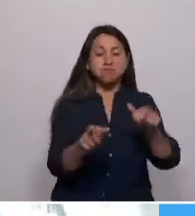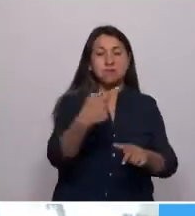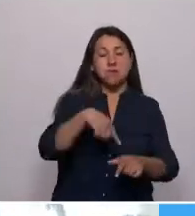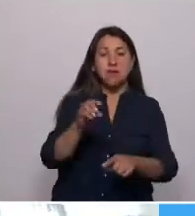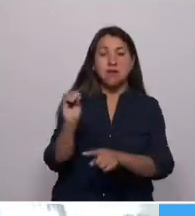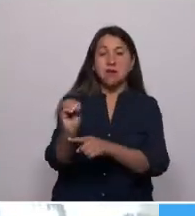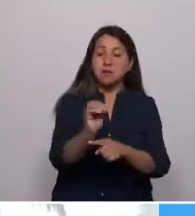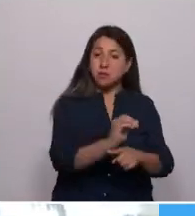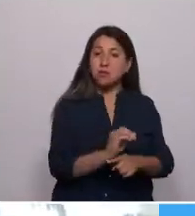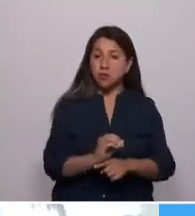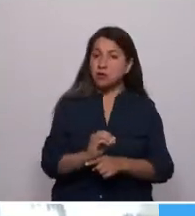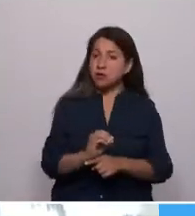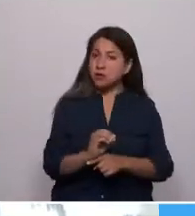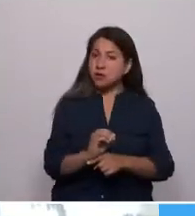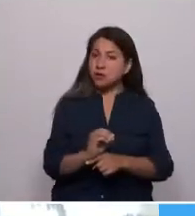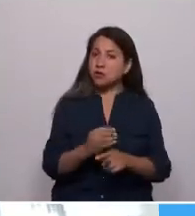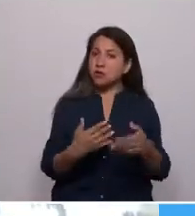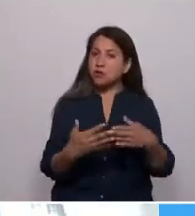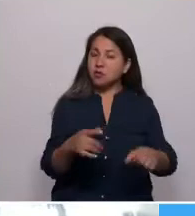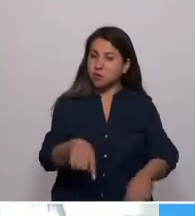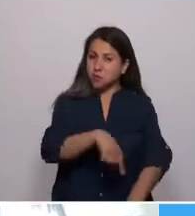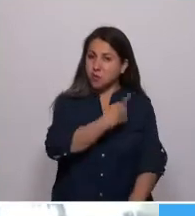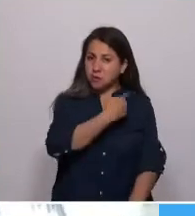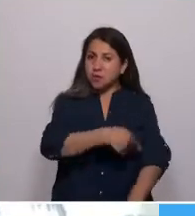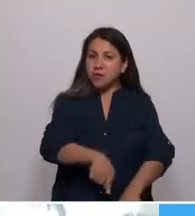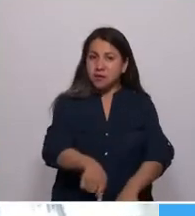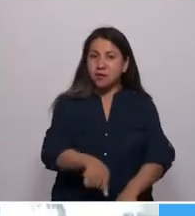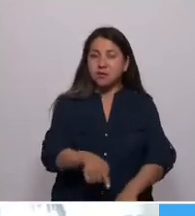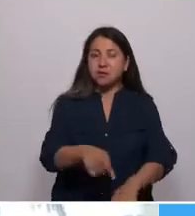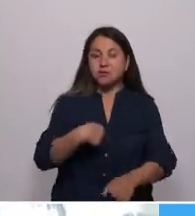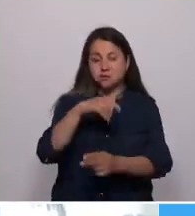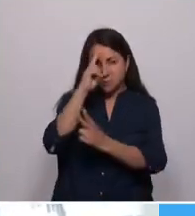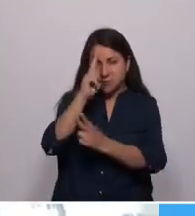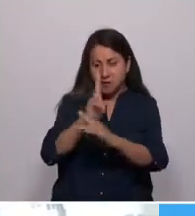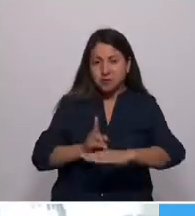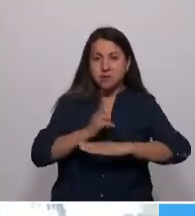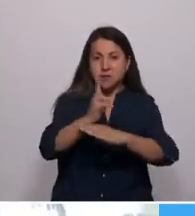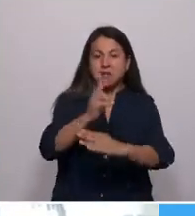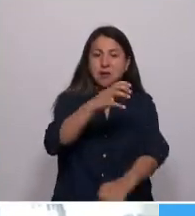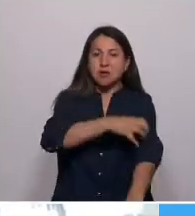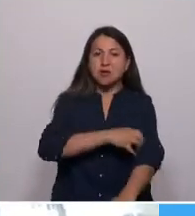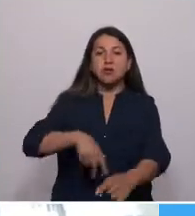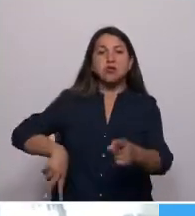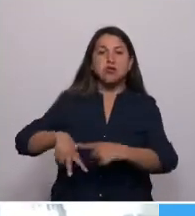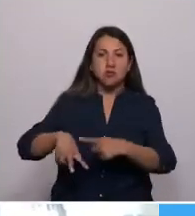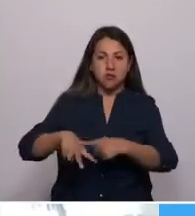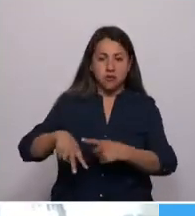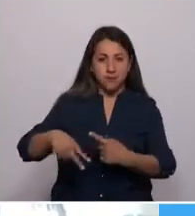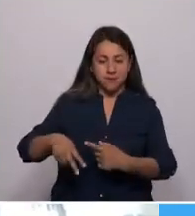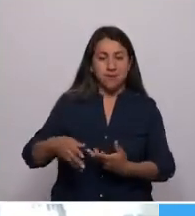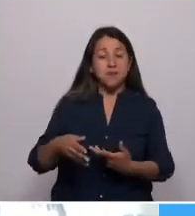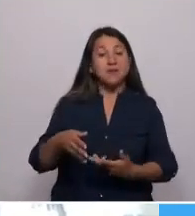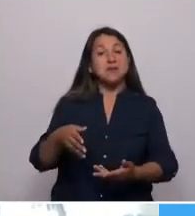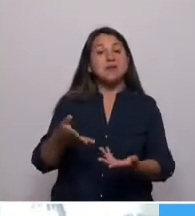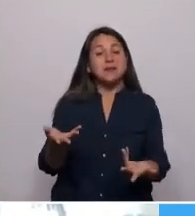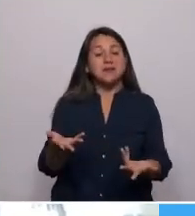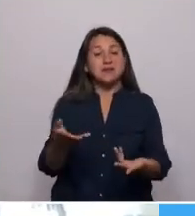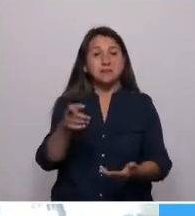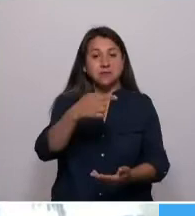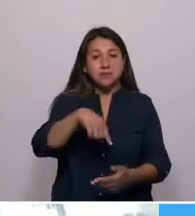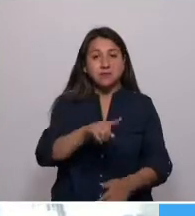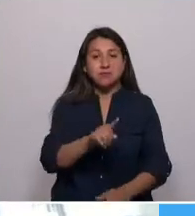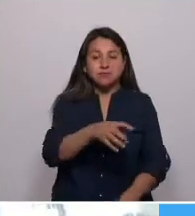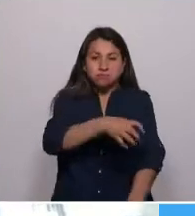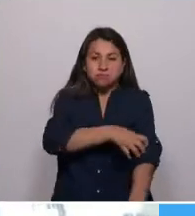parte importante de este país es para mí un honor representar a la región de noble tierra que además ha